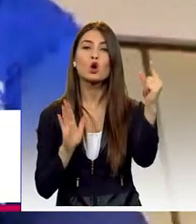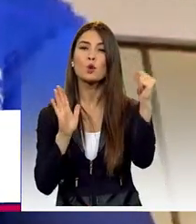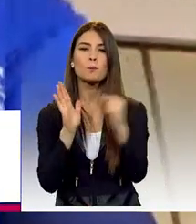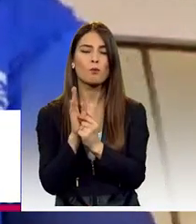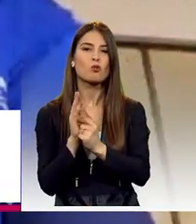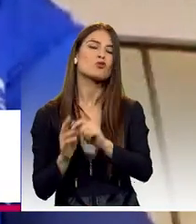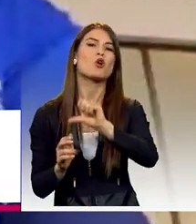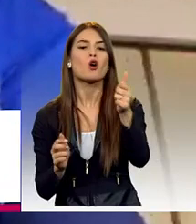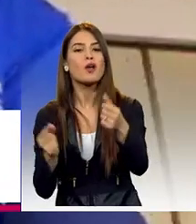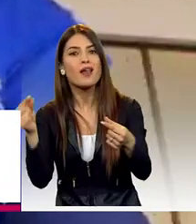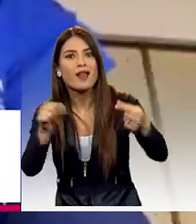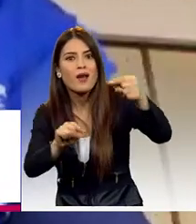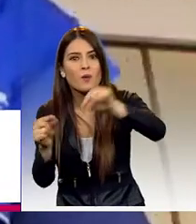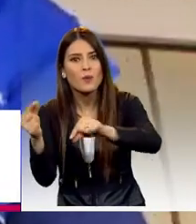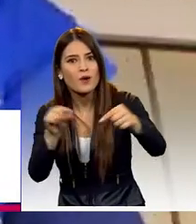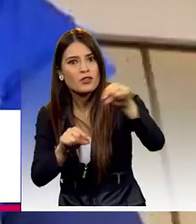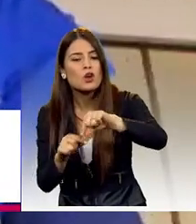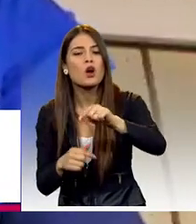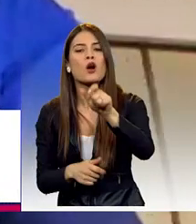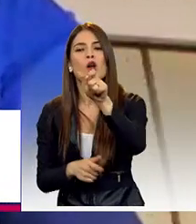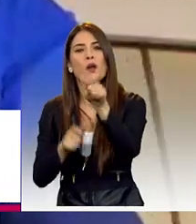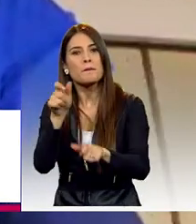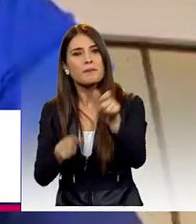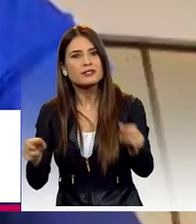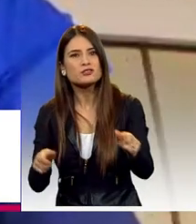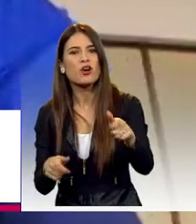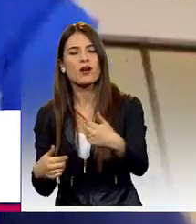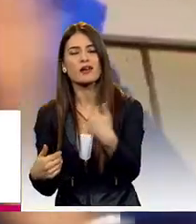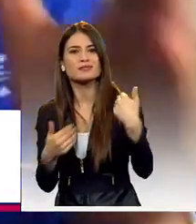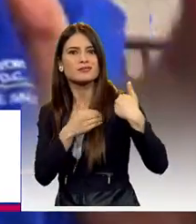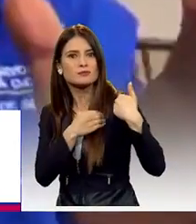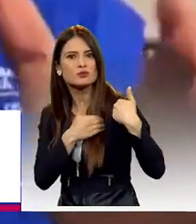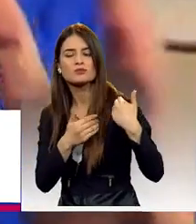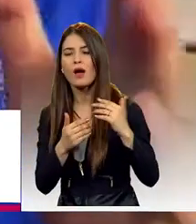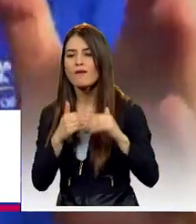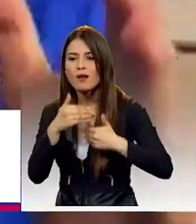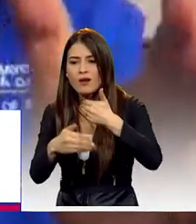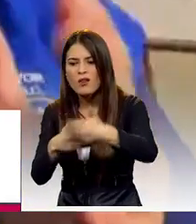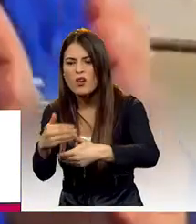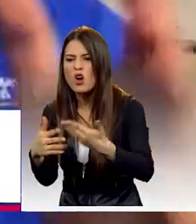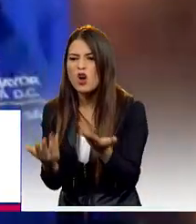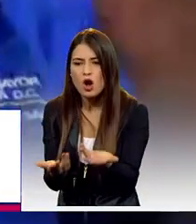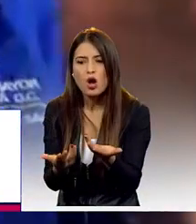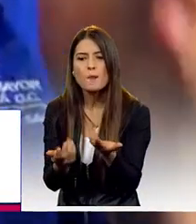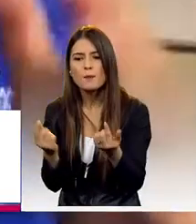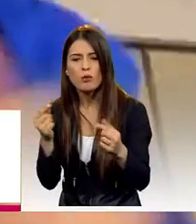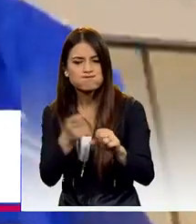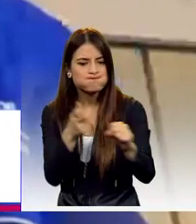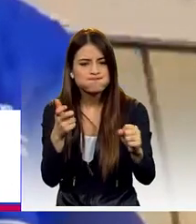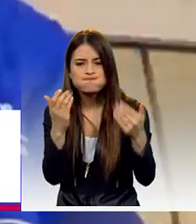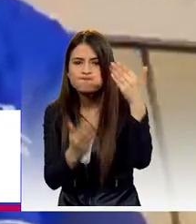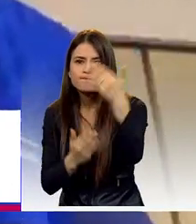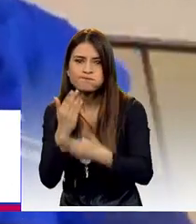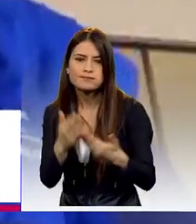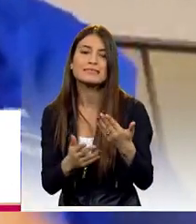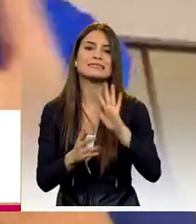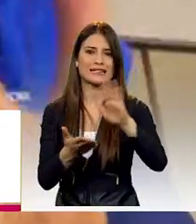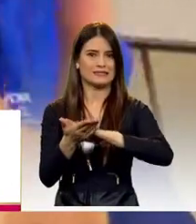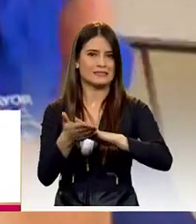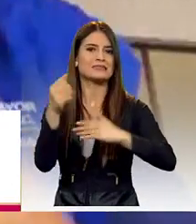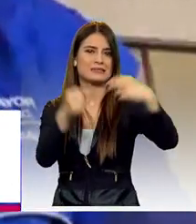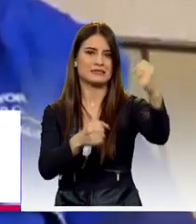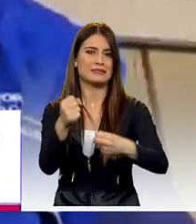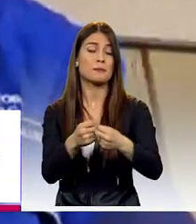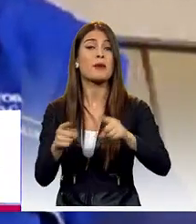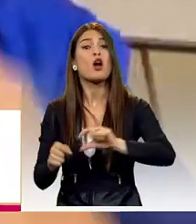los laboratorios y de las personas que las procesen también lo solucionamos. Nos encontramos con un problema sobreviniente y era el tema de los reactivos. Lo tiene todo